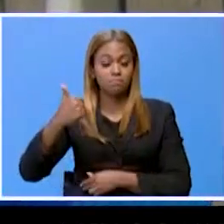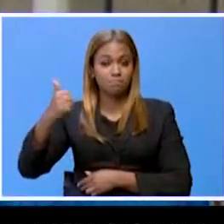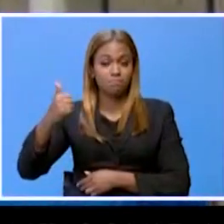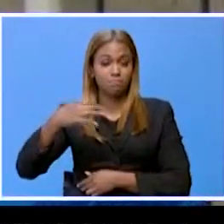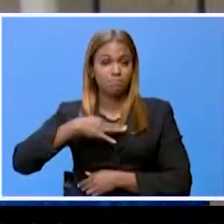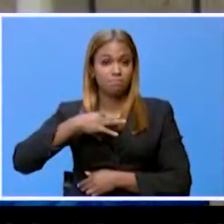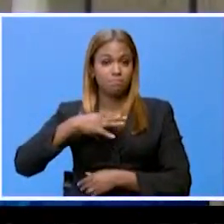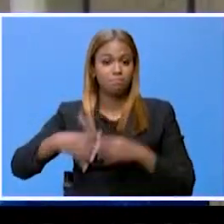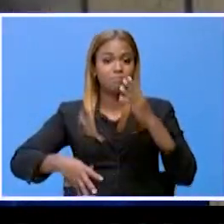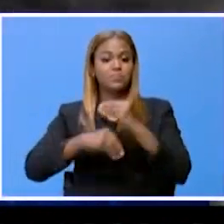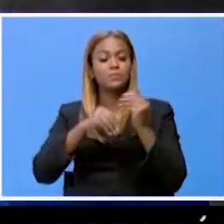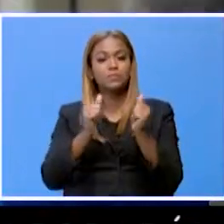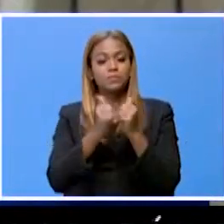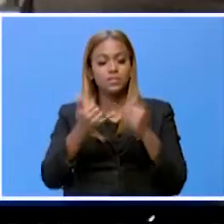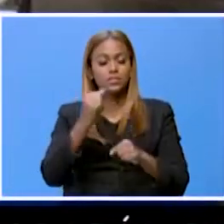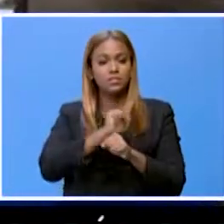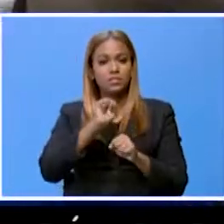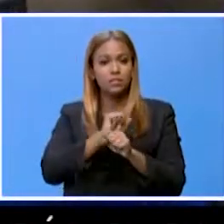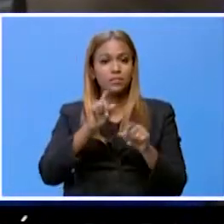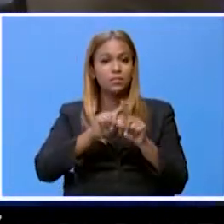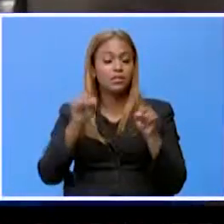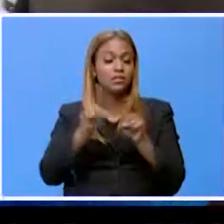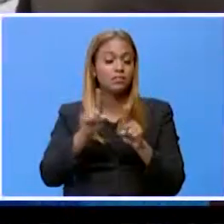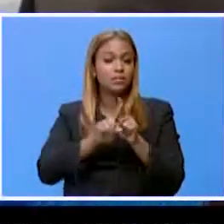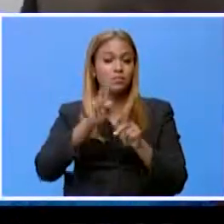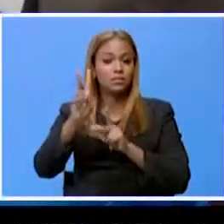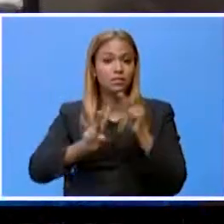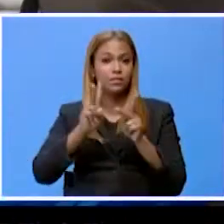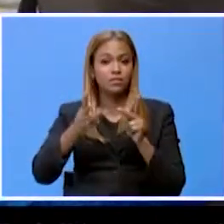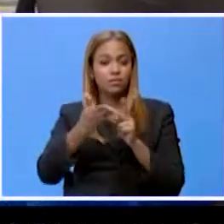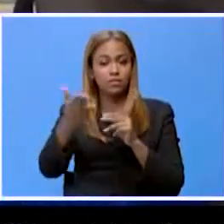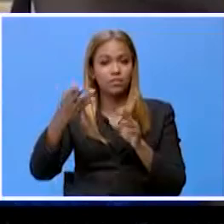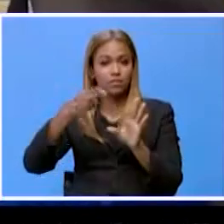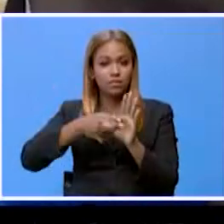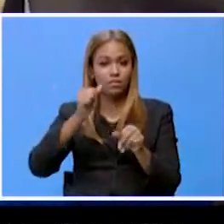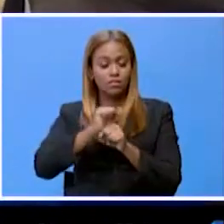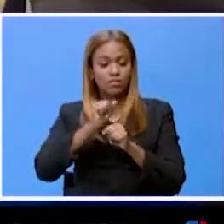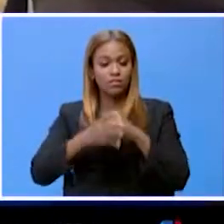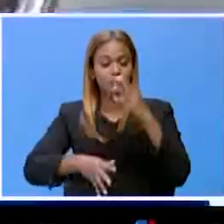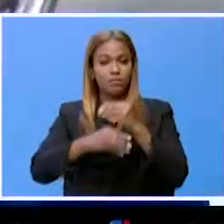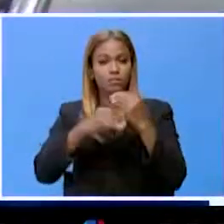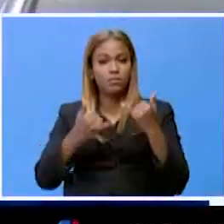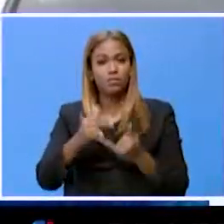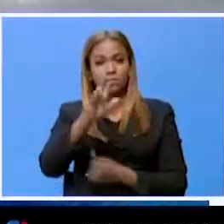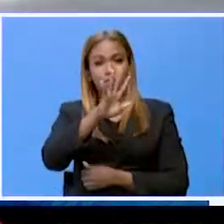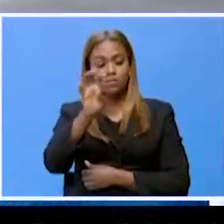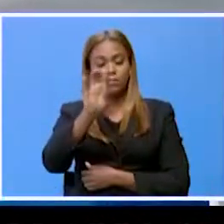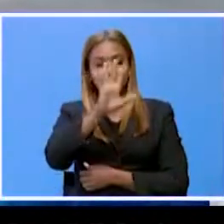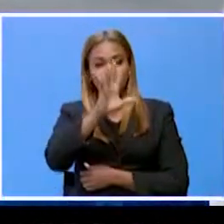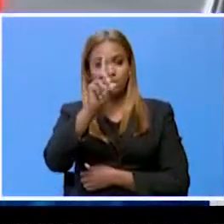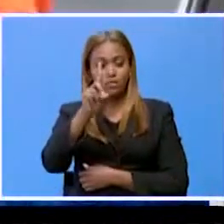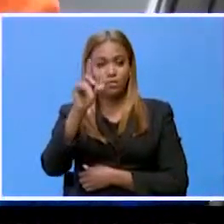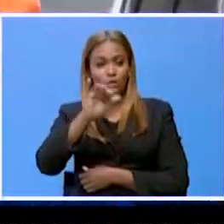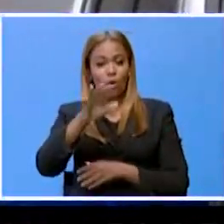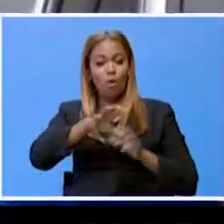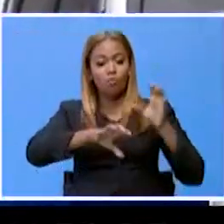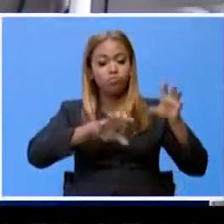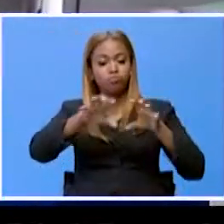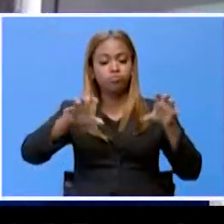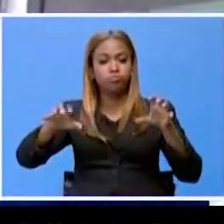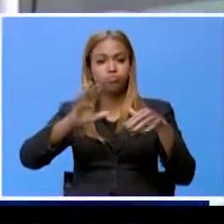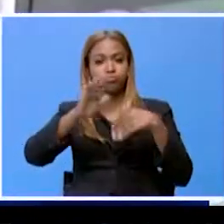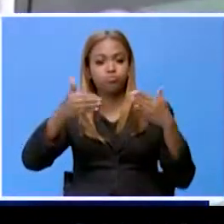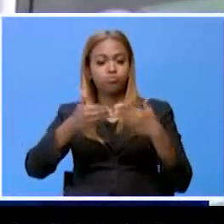voluntaria se han sumado a este trabajo, pero también el personal, los empleados, que suman unos 451 distribuidos